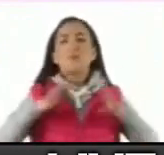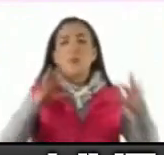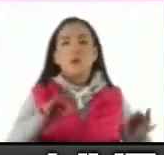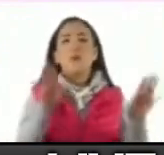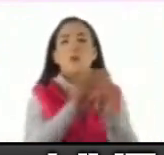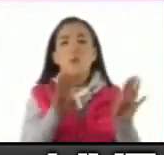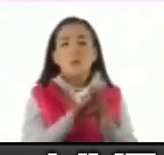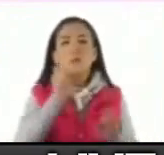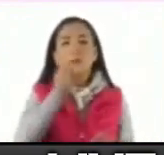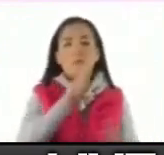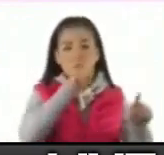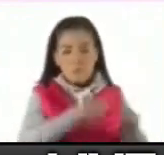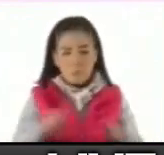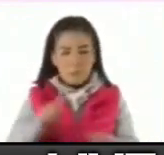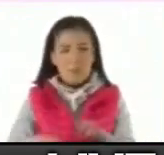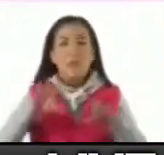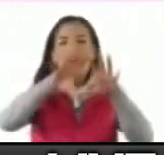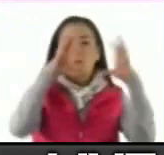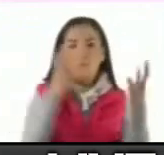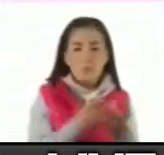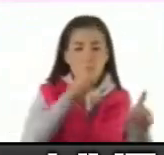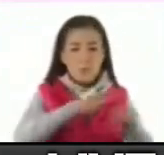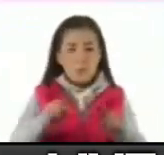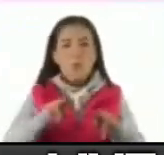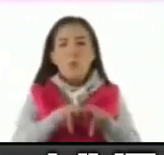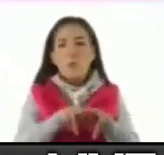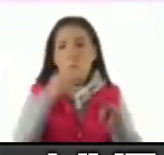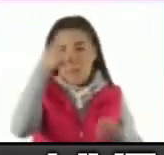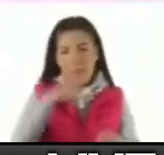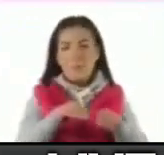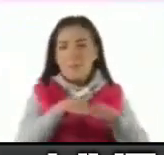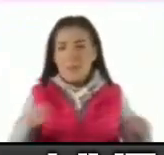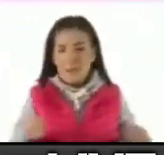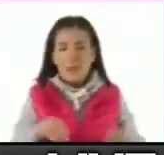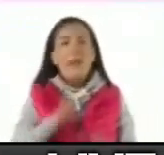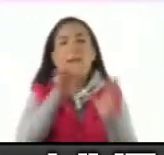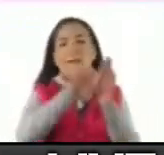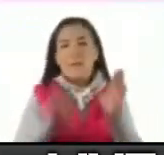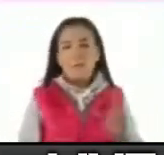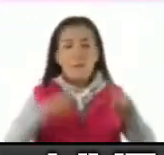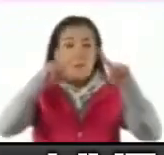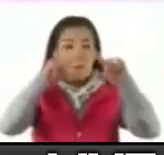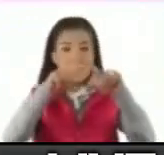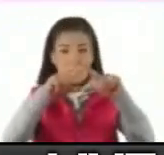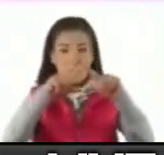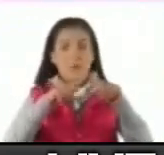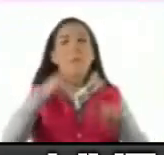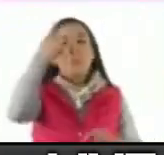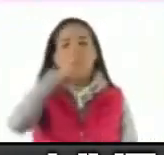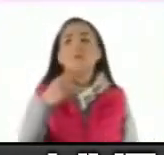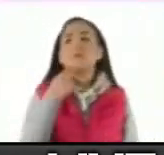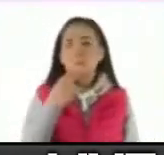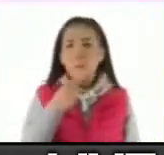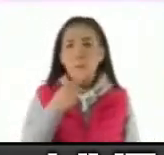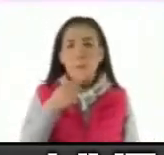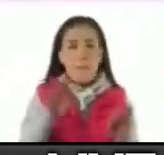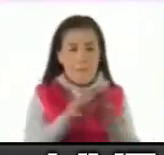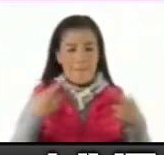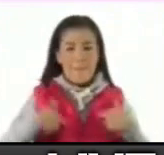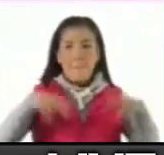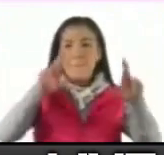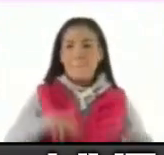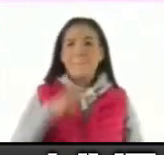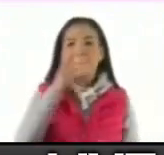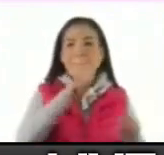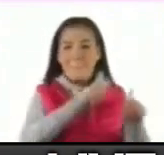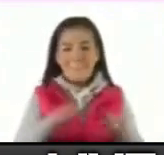procesos, los planetas y las unidades de medida. Por ejemplo, un triángulo servía para representar los cuatro